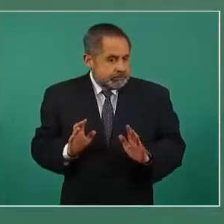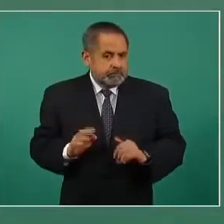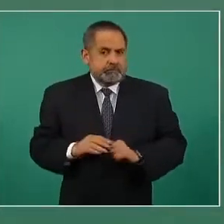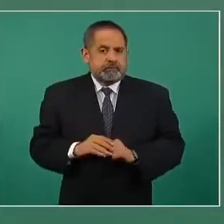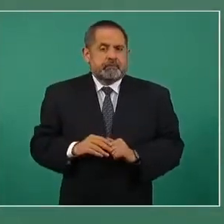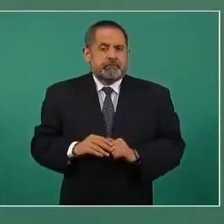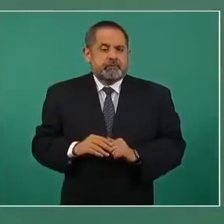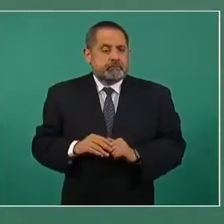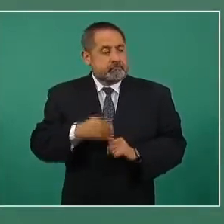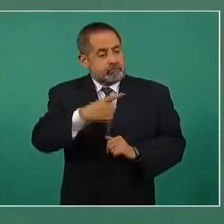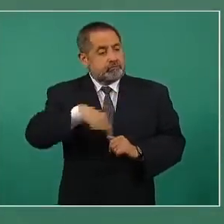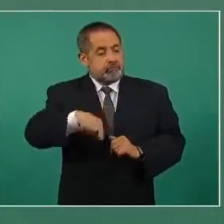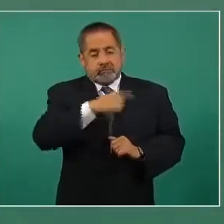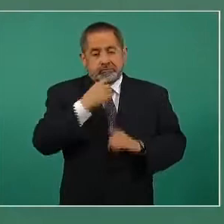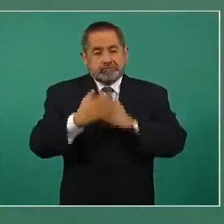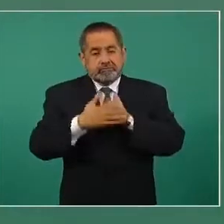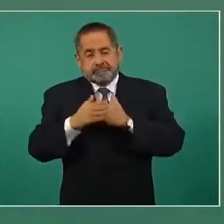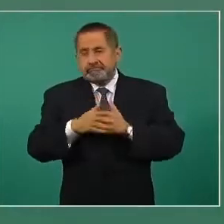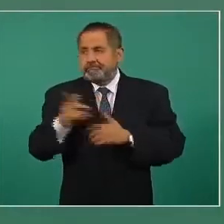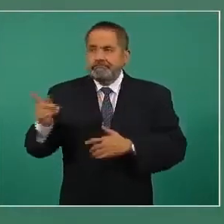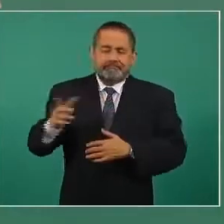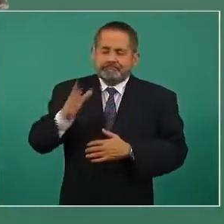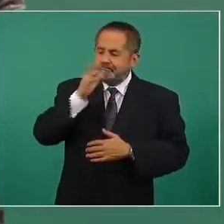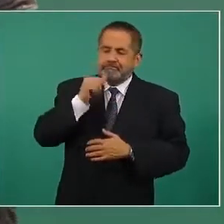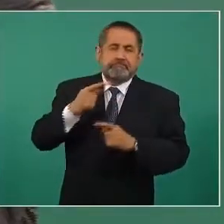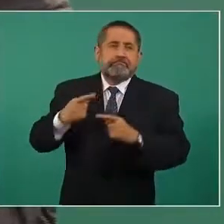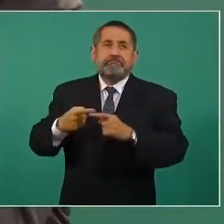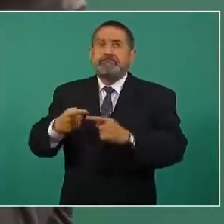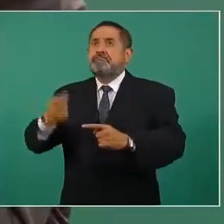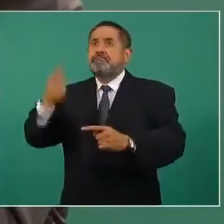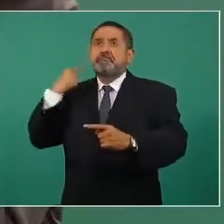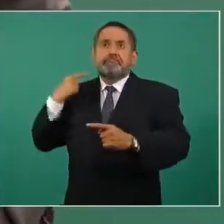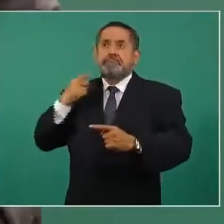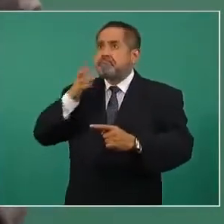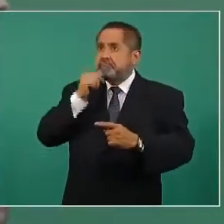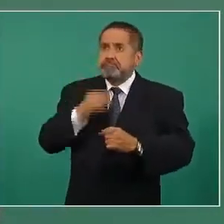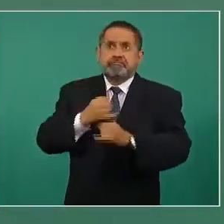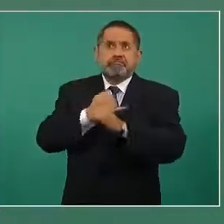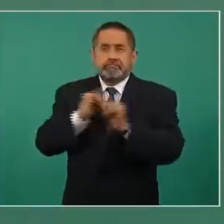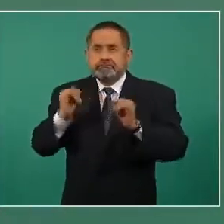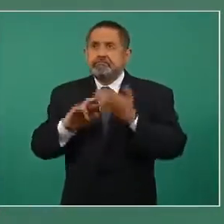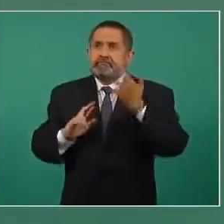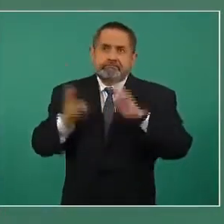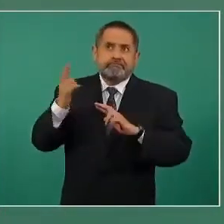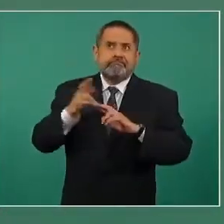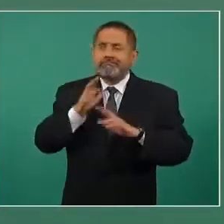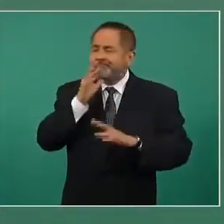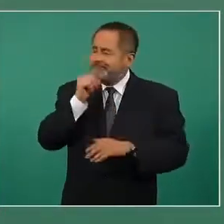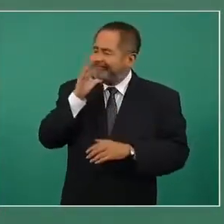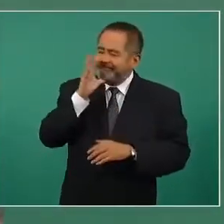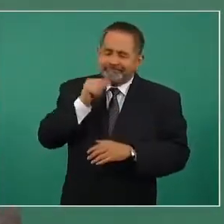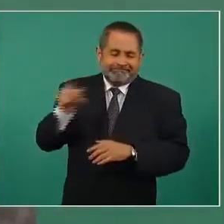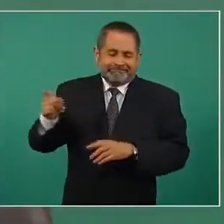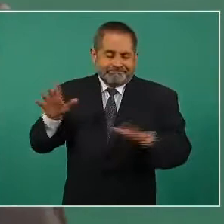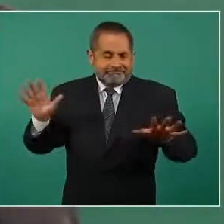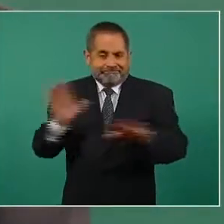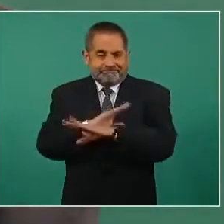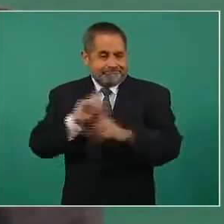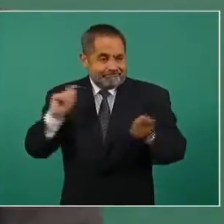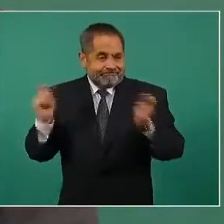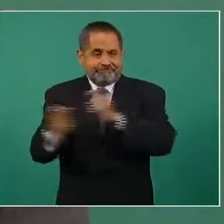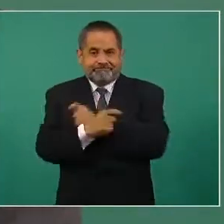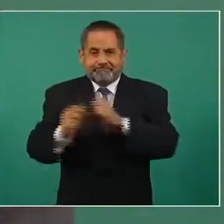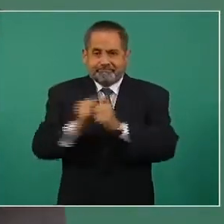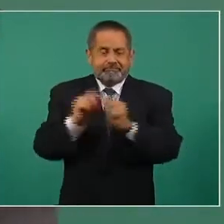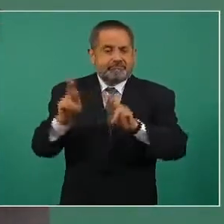que no se había logrado ni en la independencia, ni en la reforma, ni en la revolución un cambio pacífico,